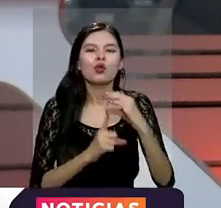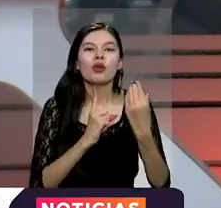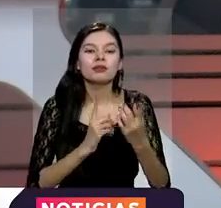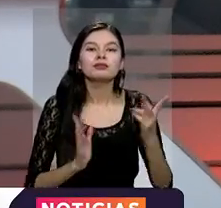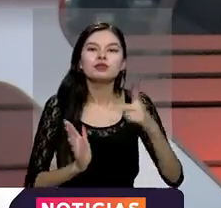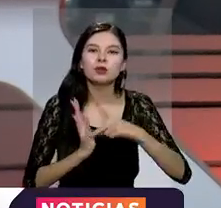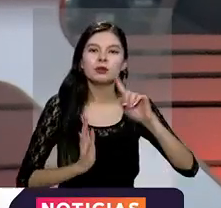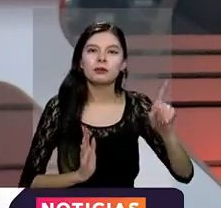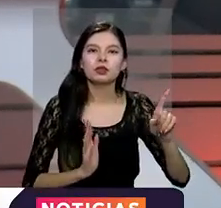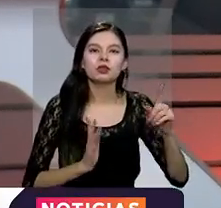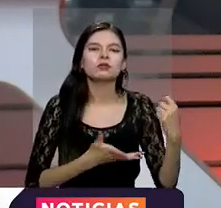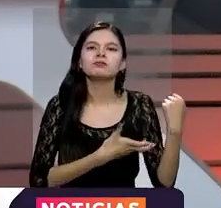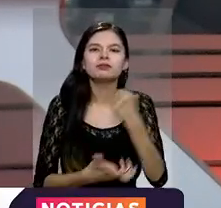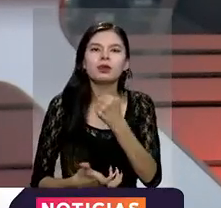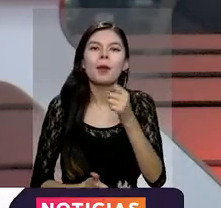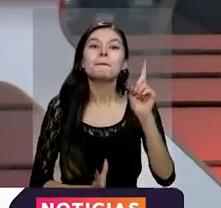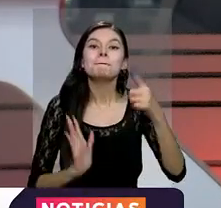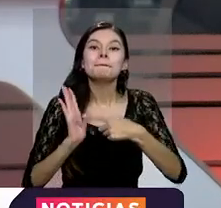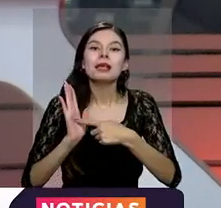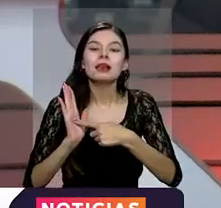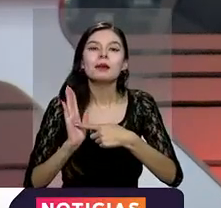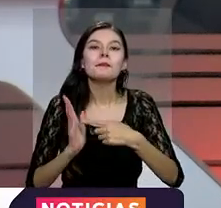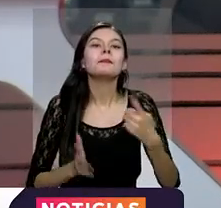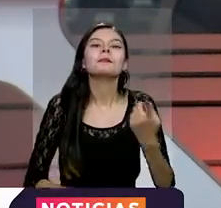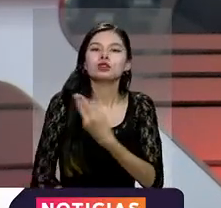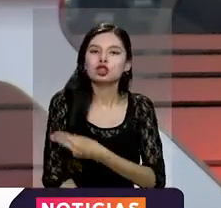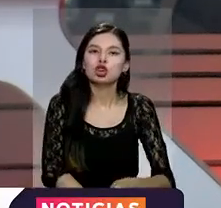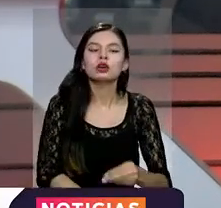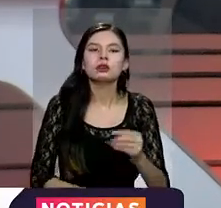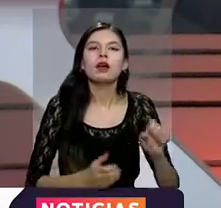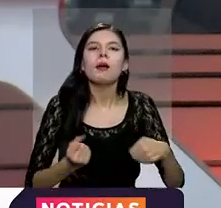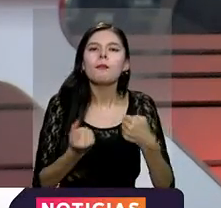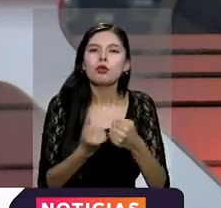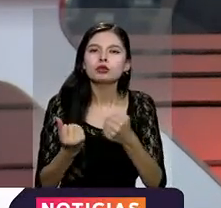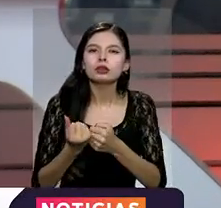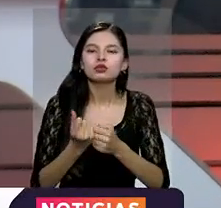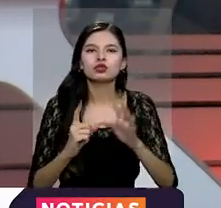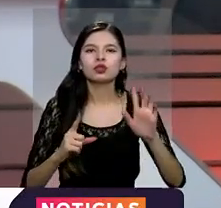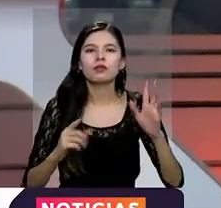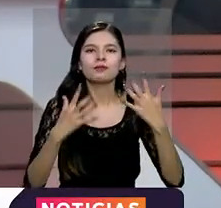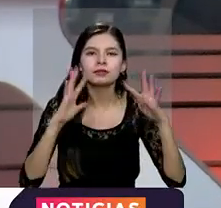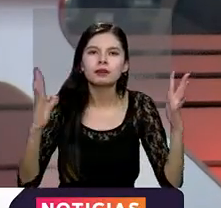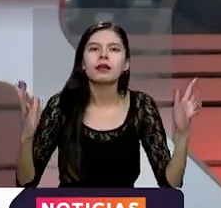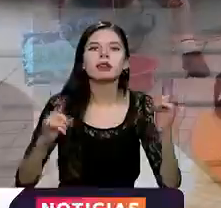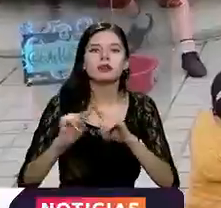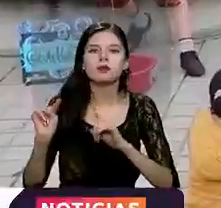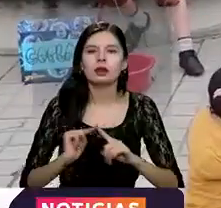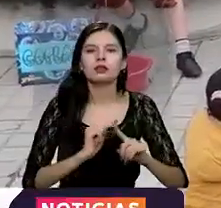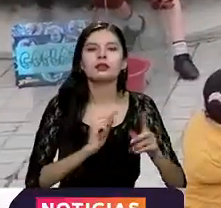de 1.000 millones de pesos en los festivales y el portafolio de estímulos para los artistas del municipio.